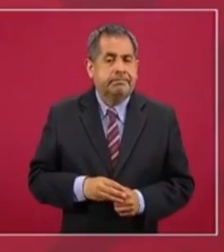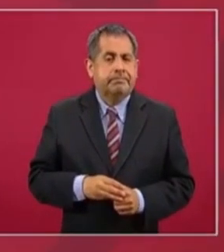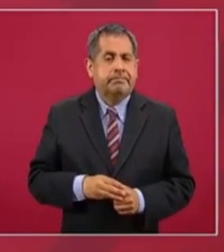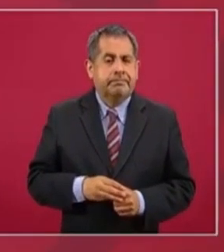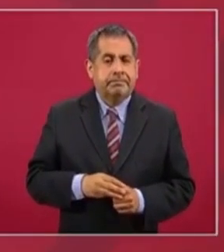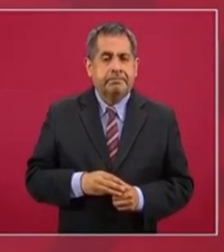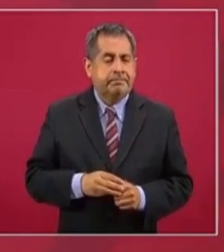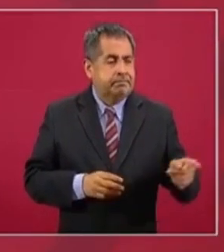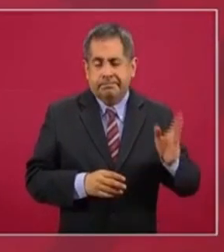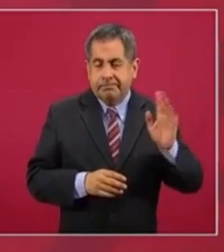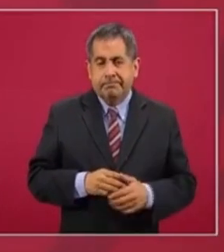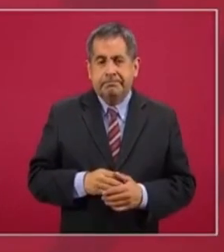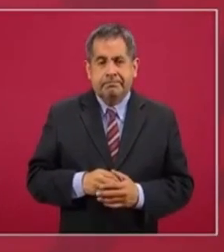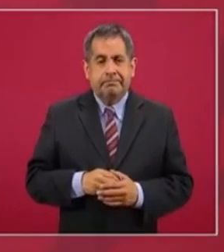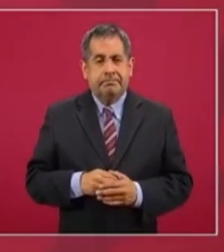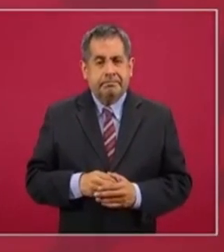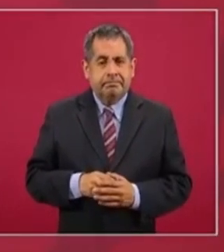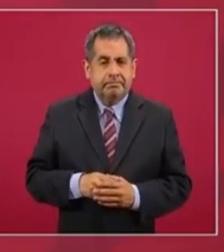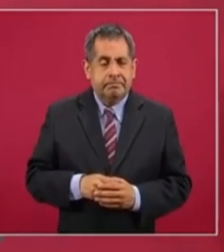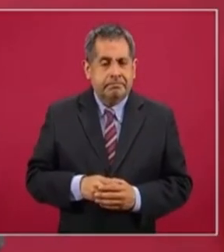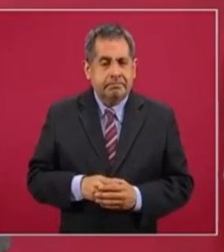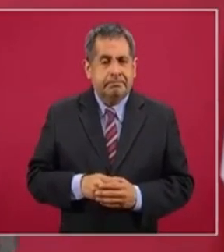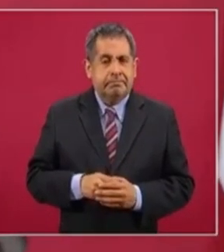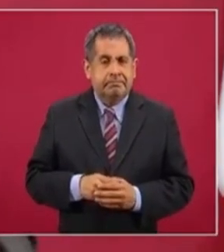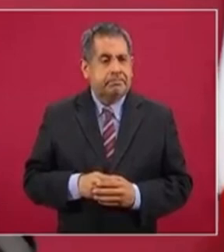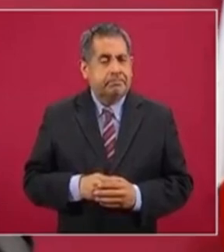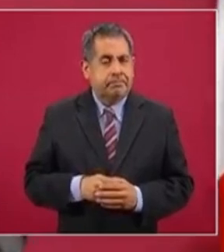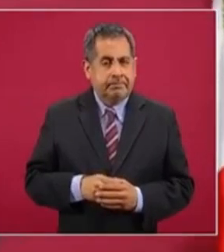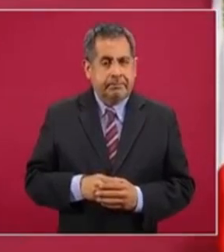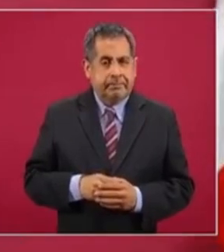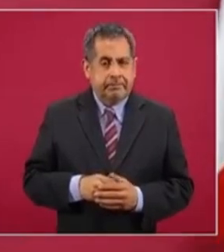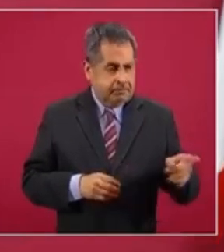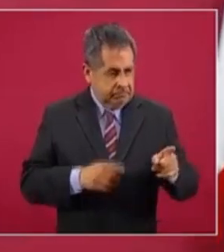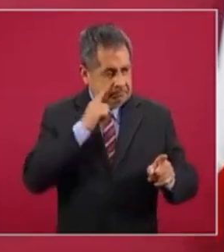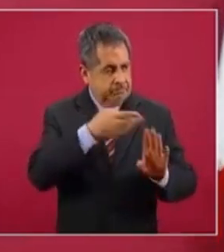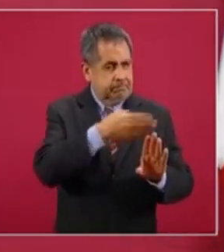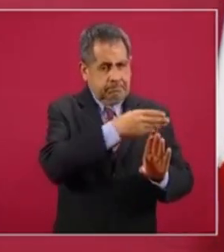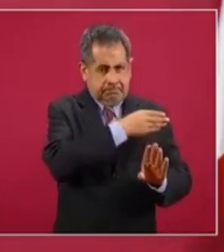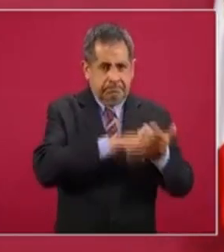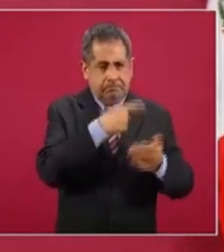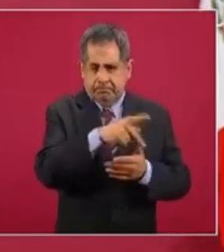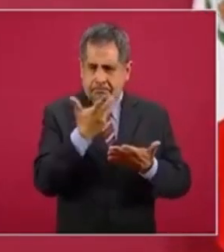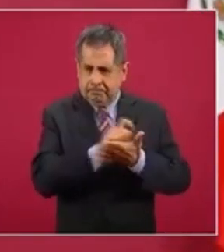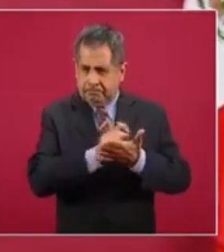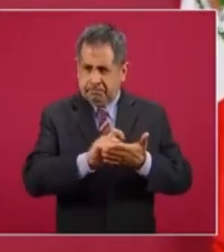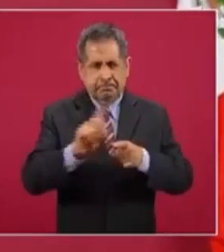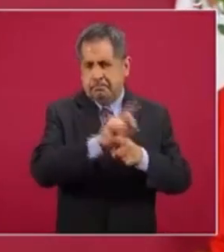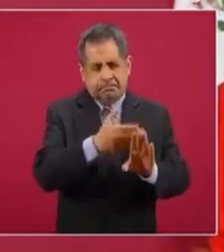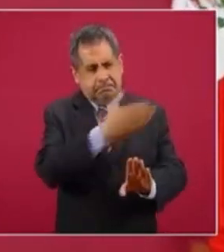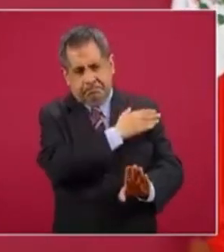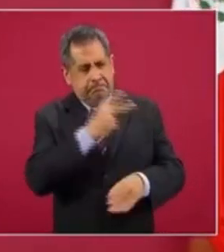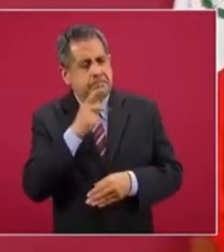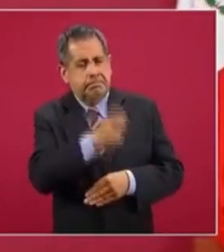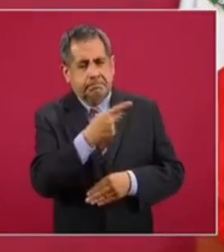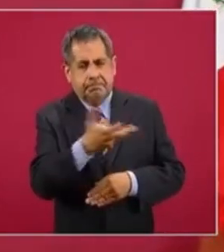Y hagan, pues, una revisión de sus columnas, de todas.